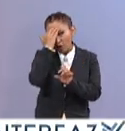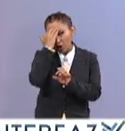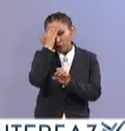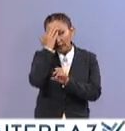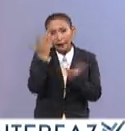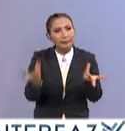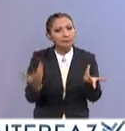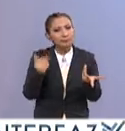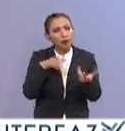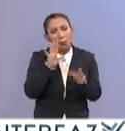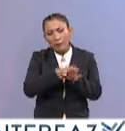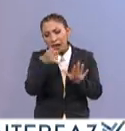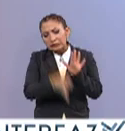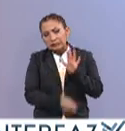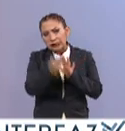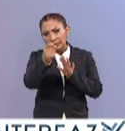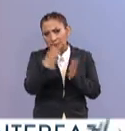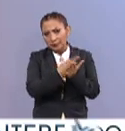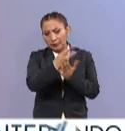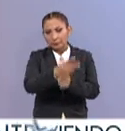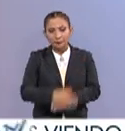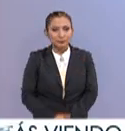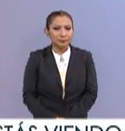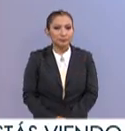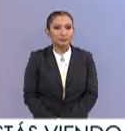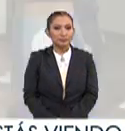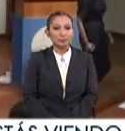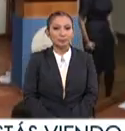conocer un poco más sobre este galardón.